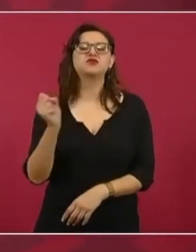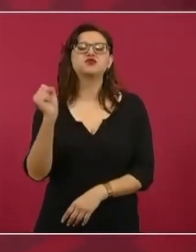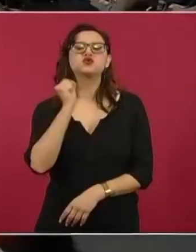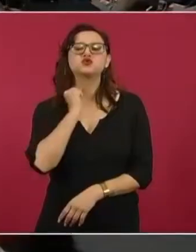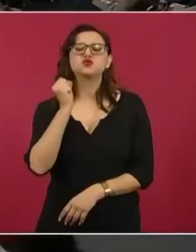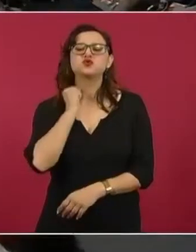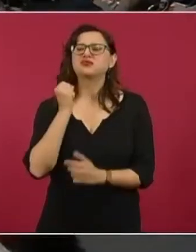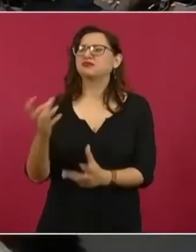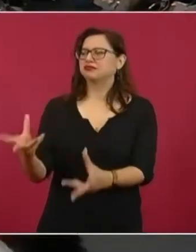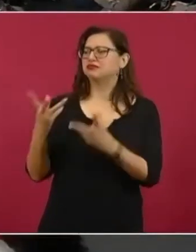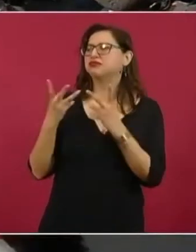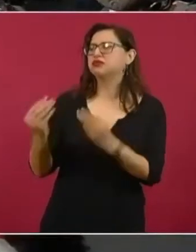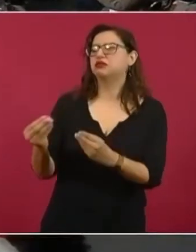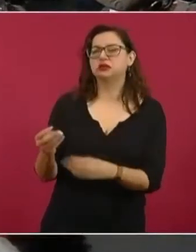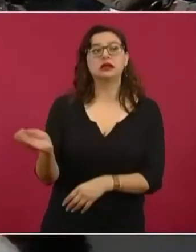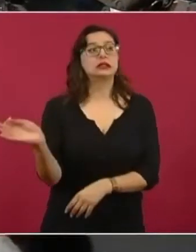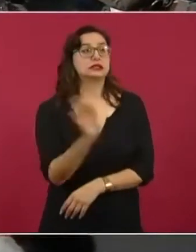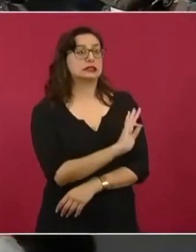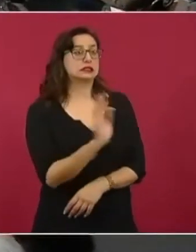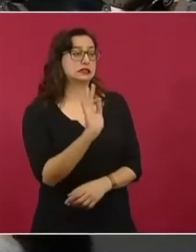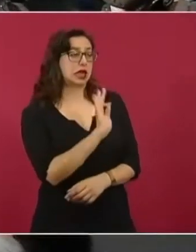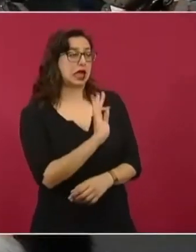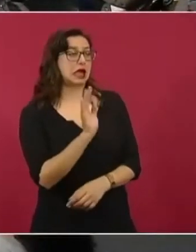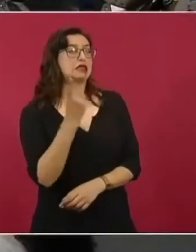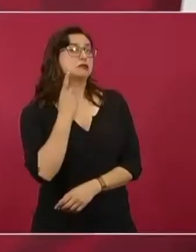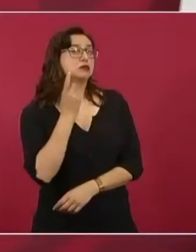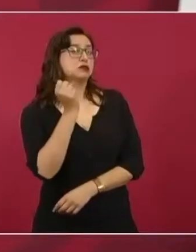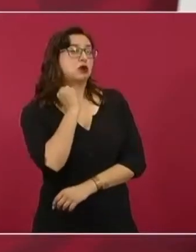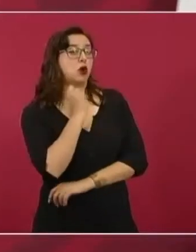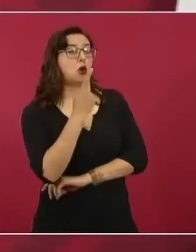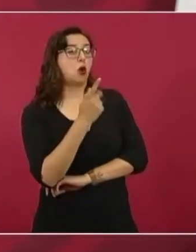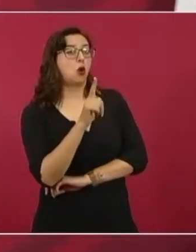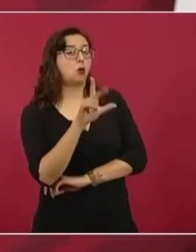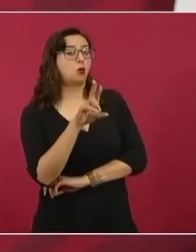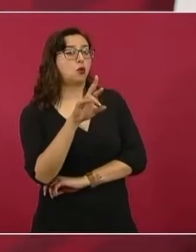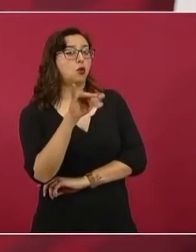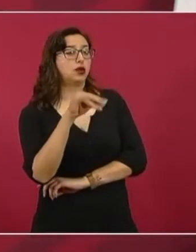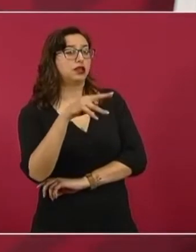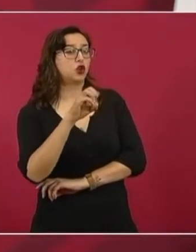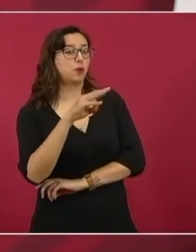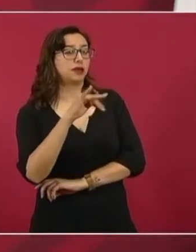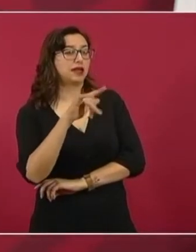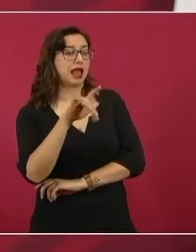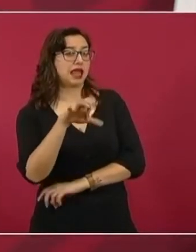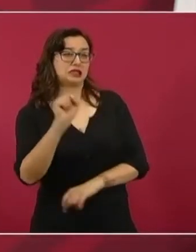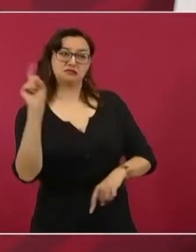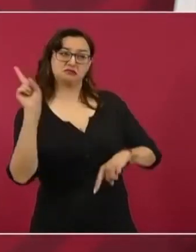pluris? Sí, claro. Estoy proponiendo eso, la eliminación.